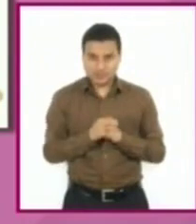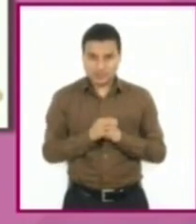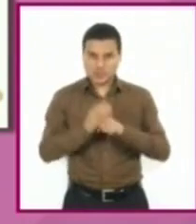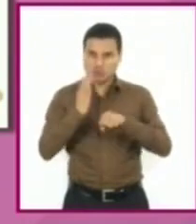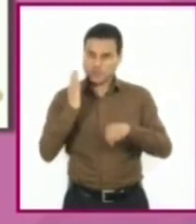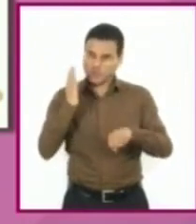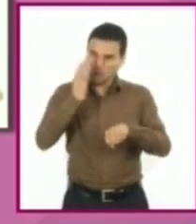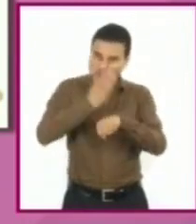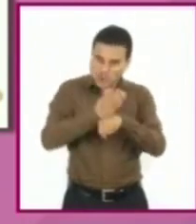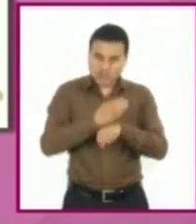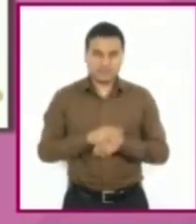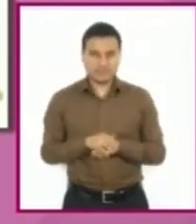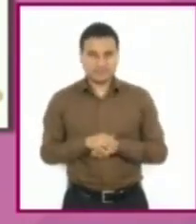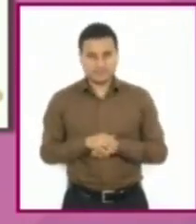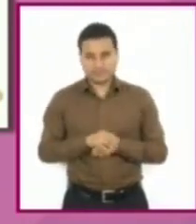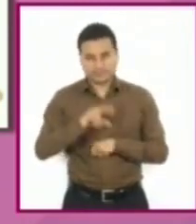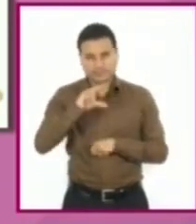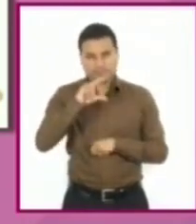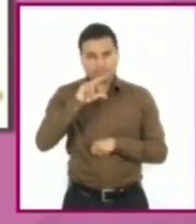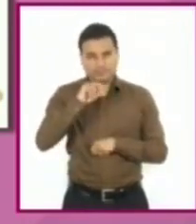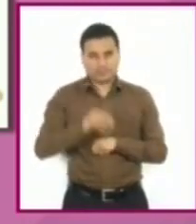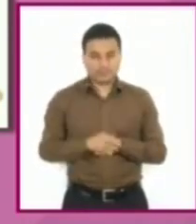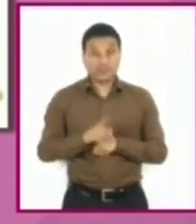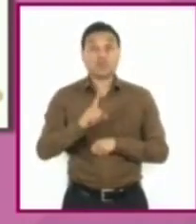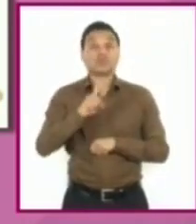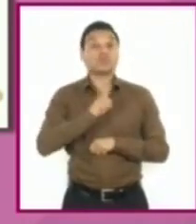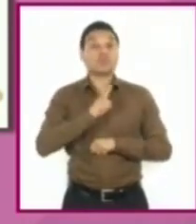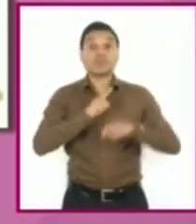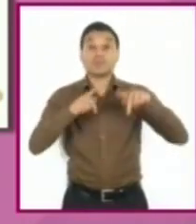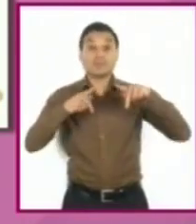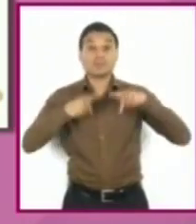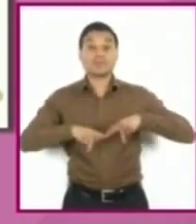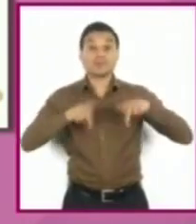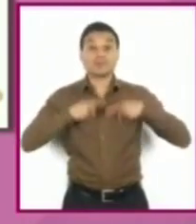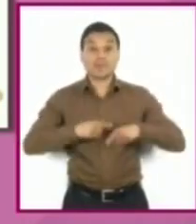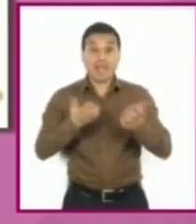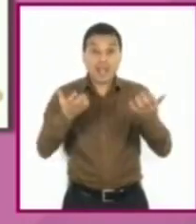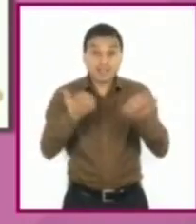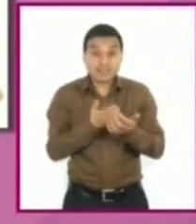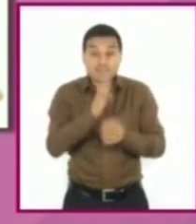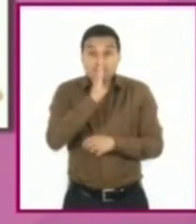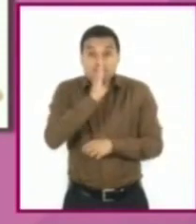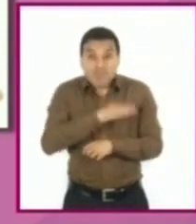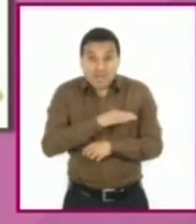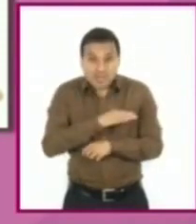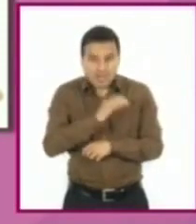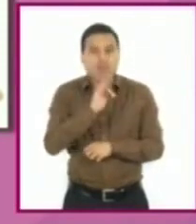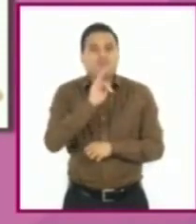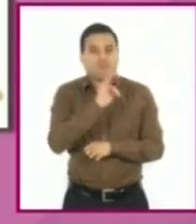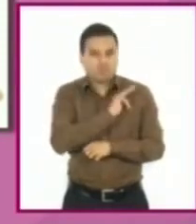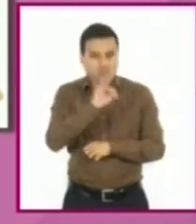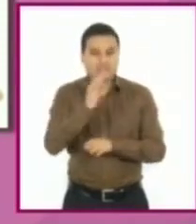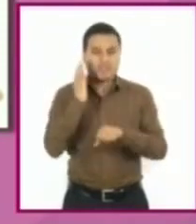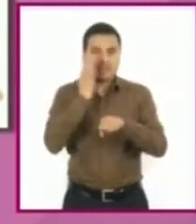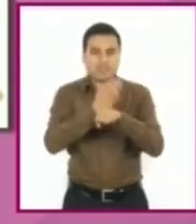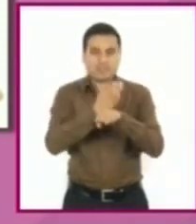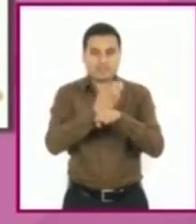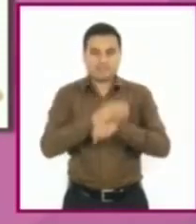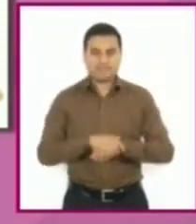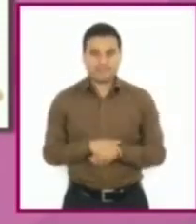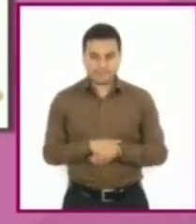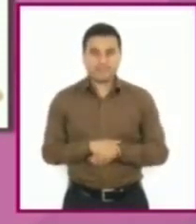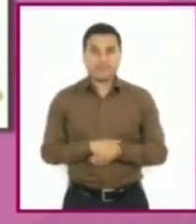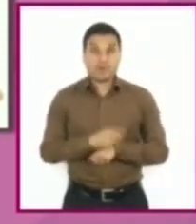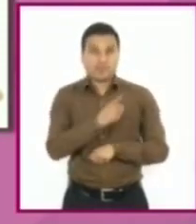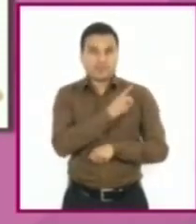y evidentemente necesarias, y ninguno puede ser castigado sino en virtud de una ley establecida y promulgada